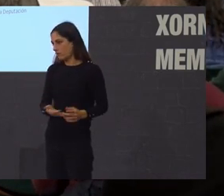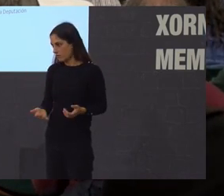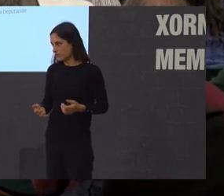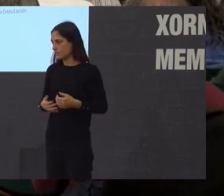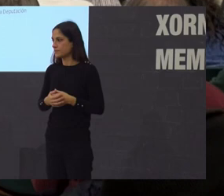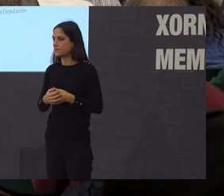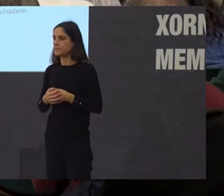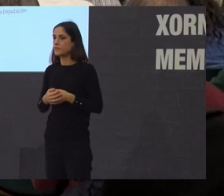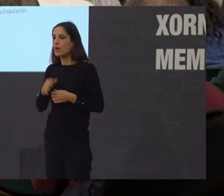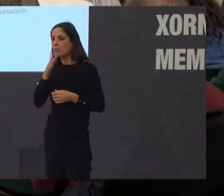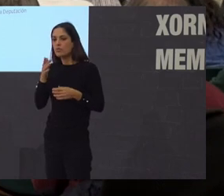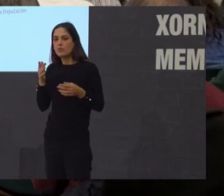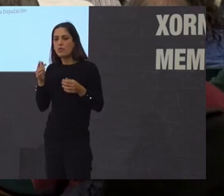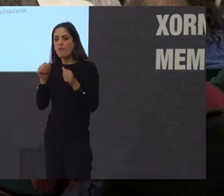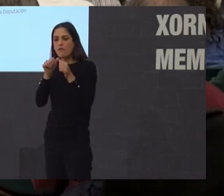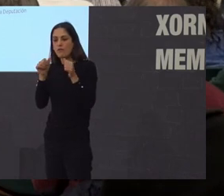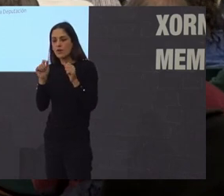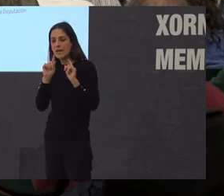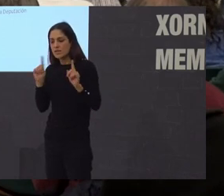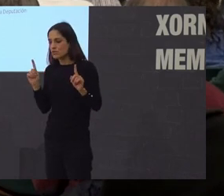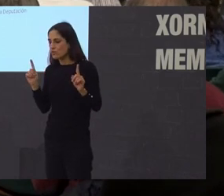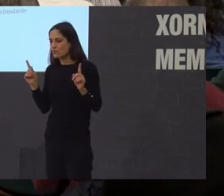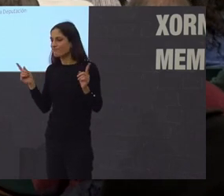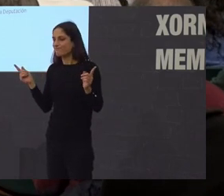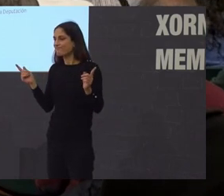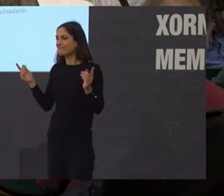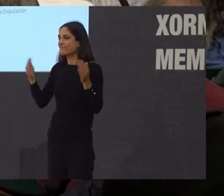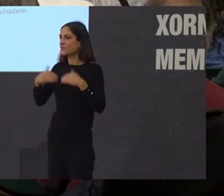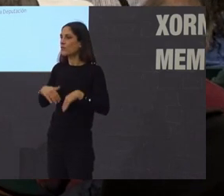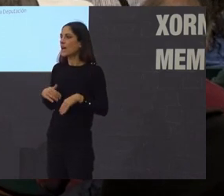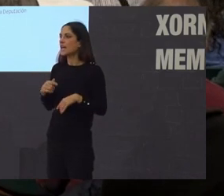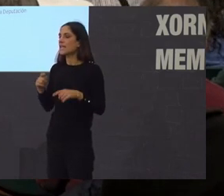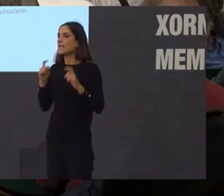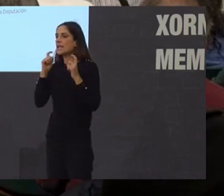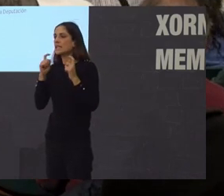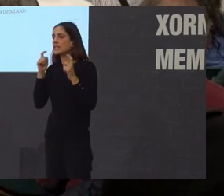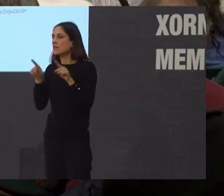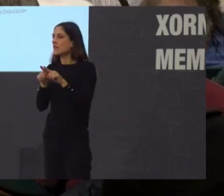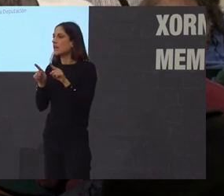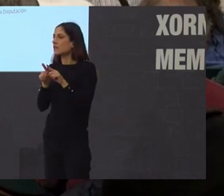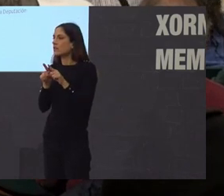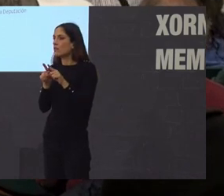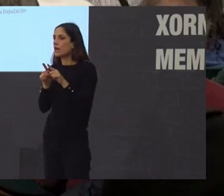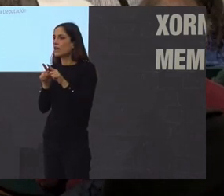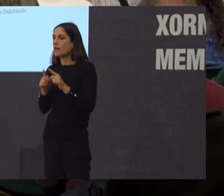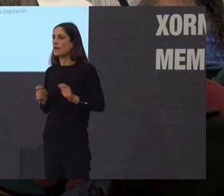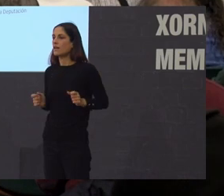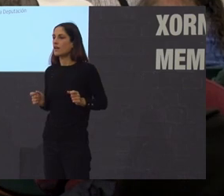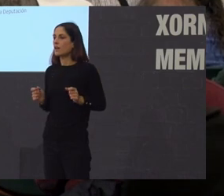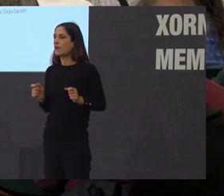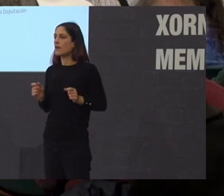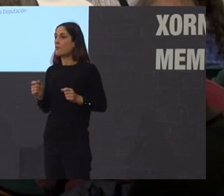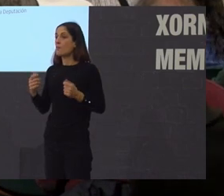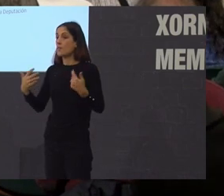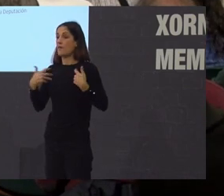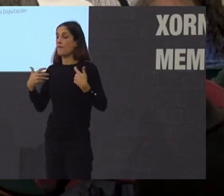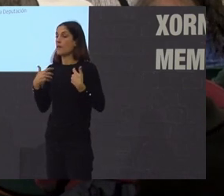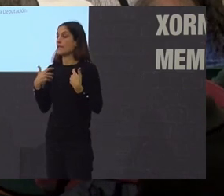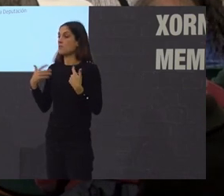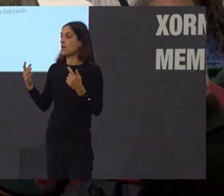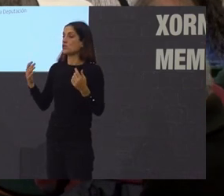Porque en ningún caso intenta revertir, priva a las víctimas de la justicia y de la